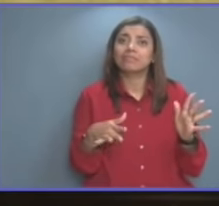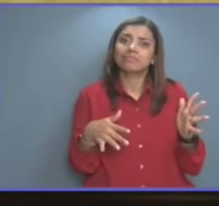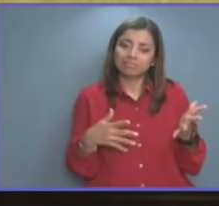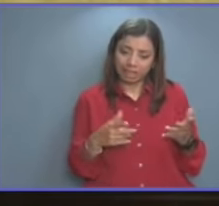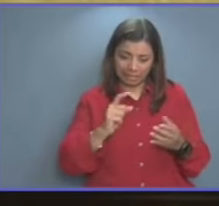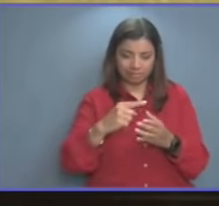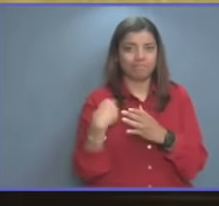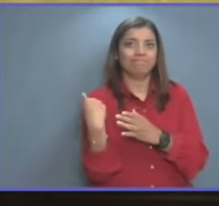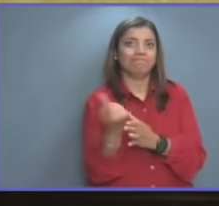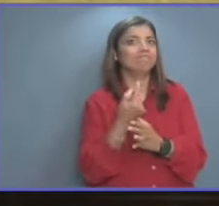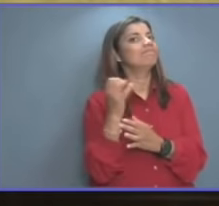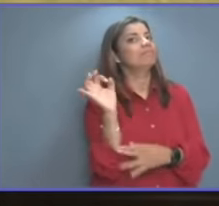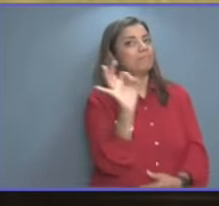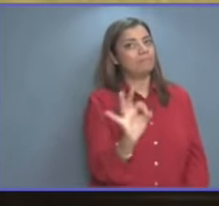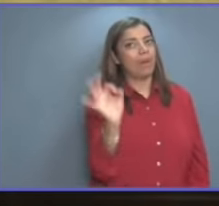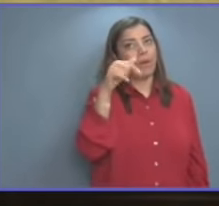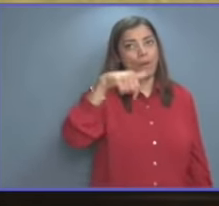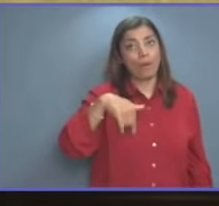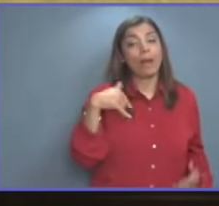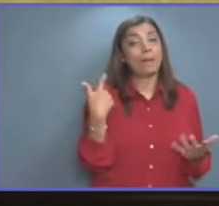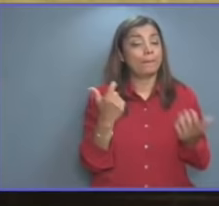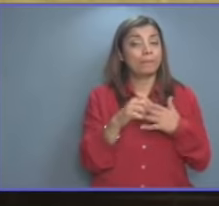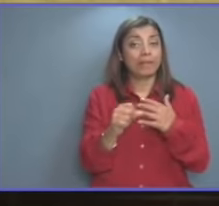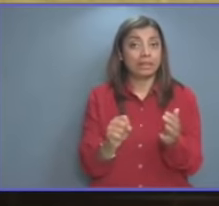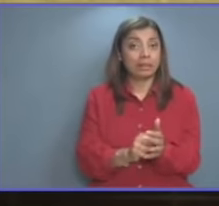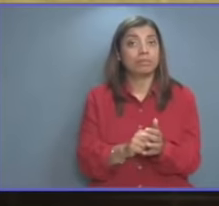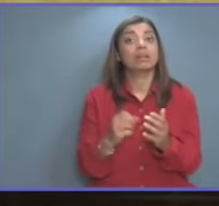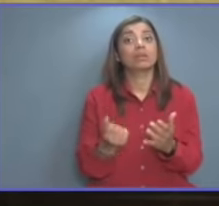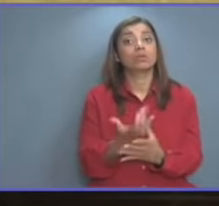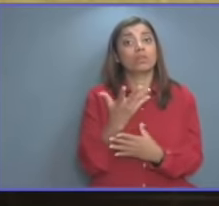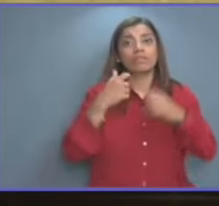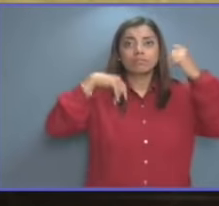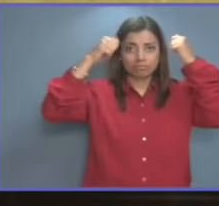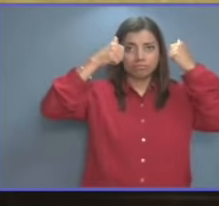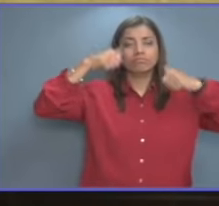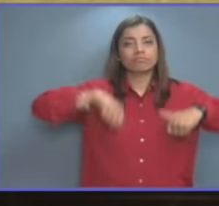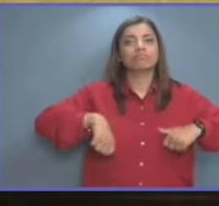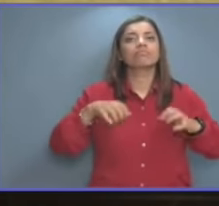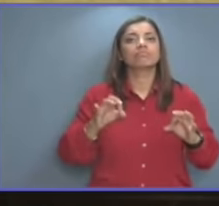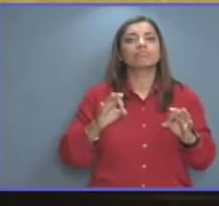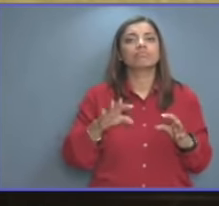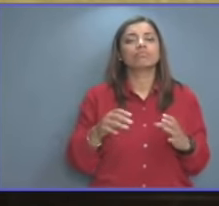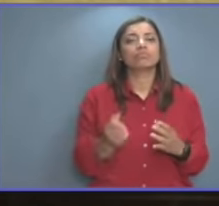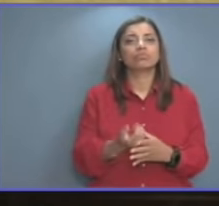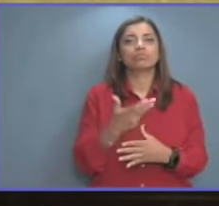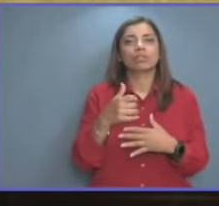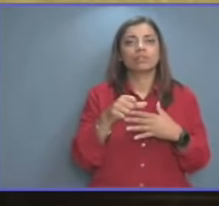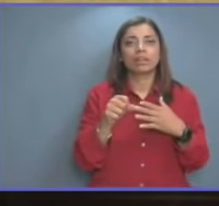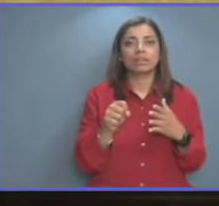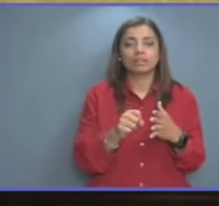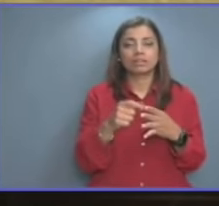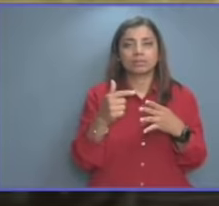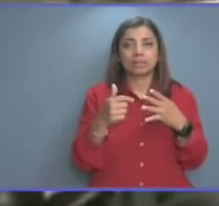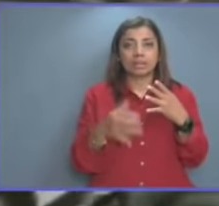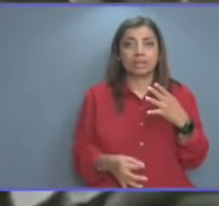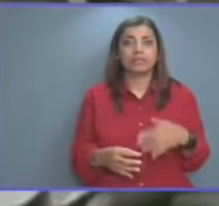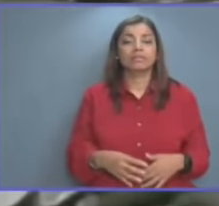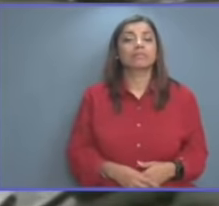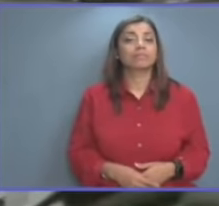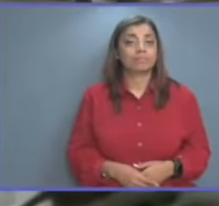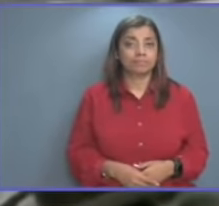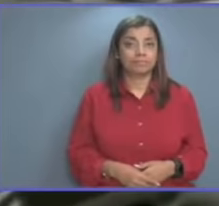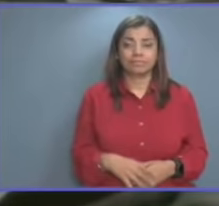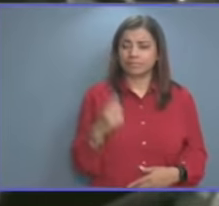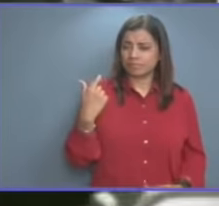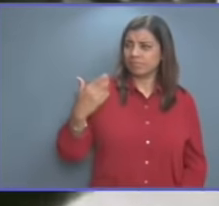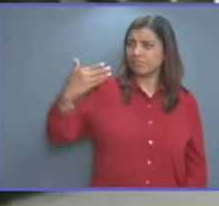tiempos actuales por lo que la nueva asamblea legislativa aprobó la creación de una nueva ley era